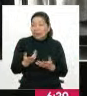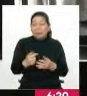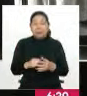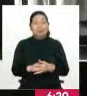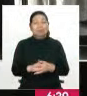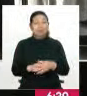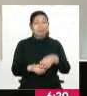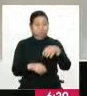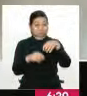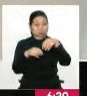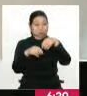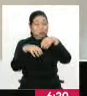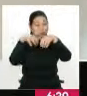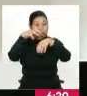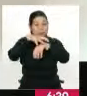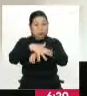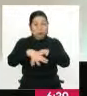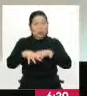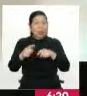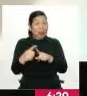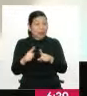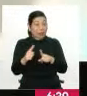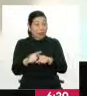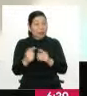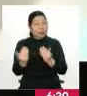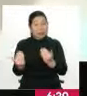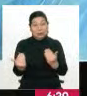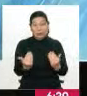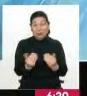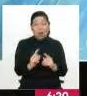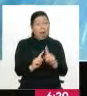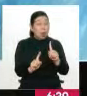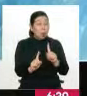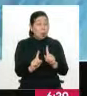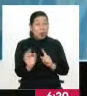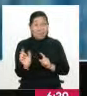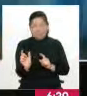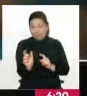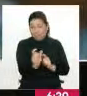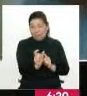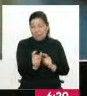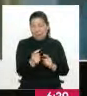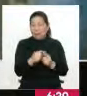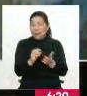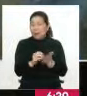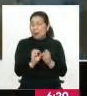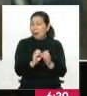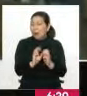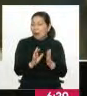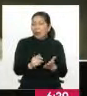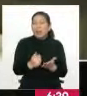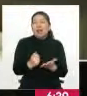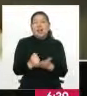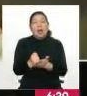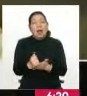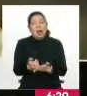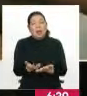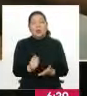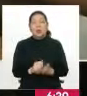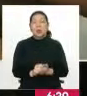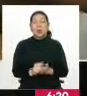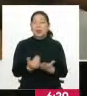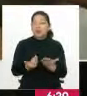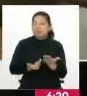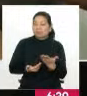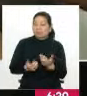son ligeramente diferentes entre sí, todos llevan algunas de las mismas mutaciones claves, claro, que les ayuda a